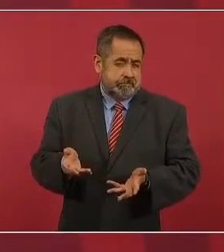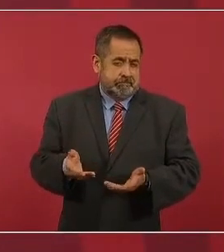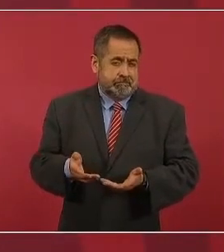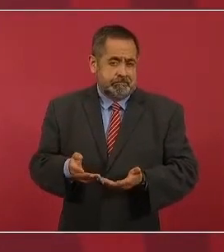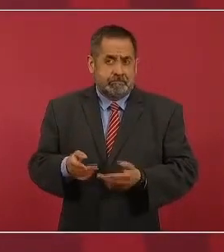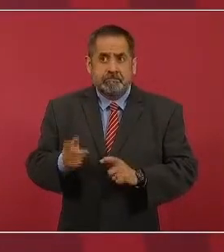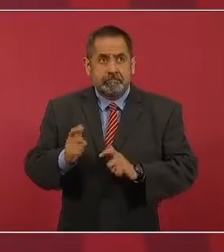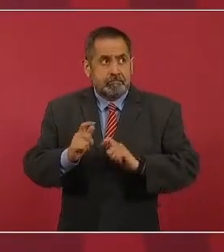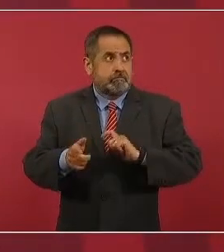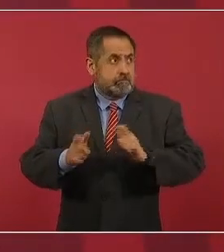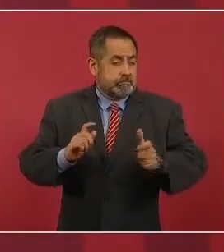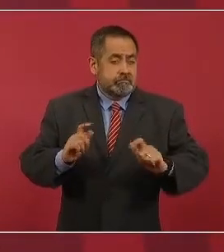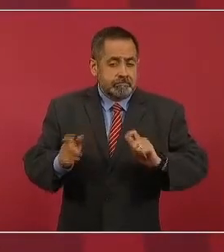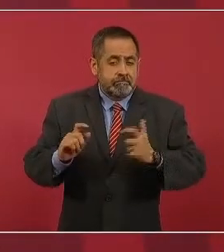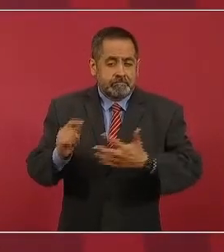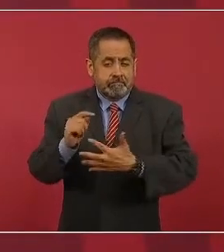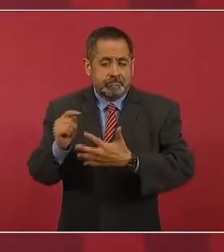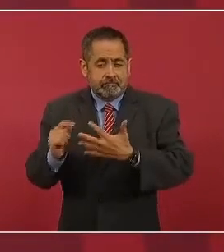todo lo que